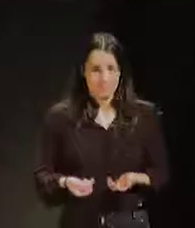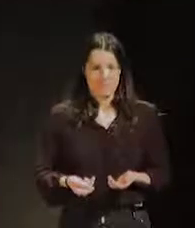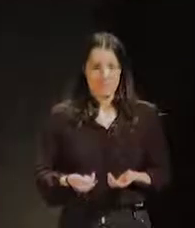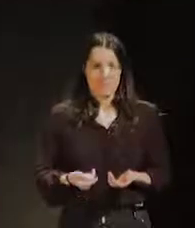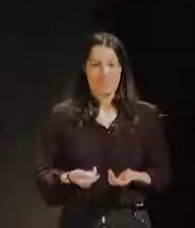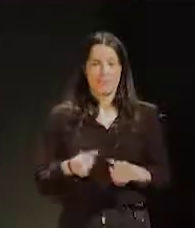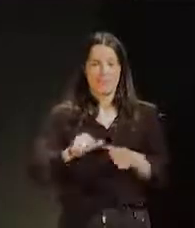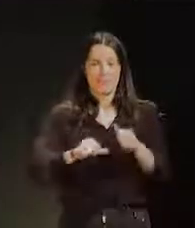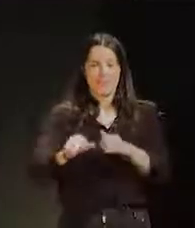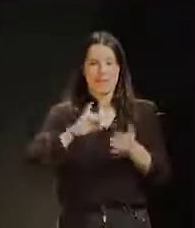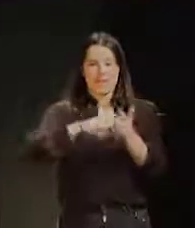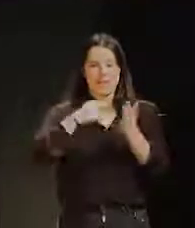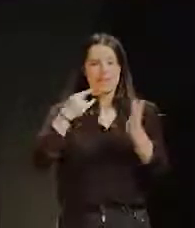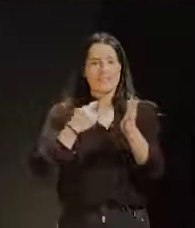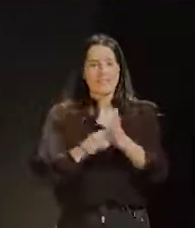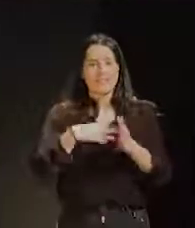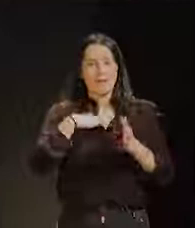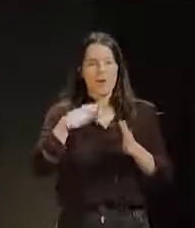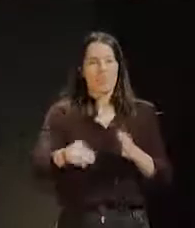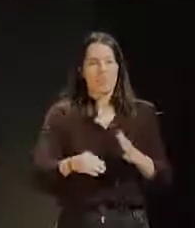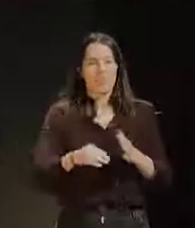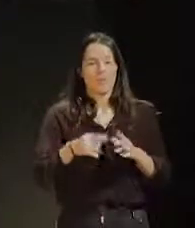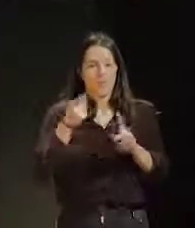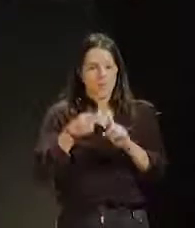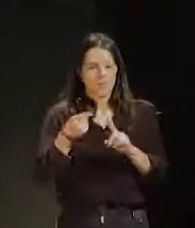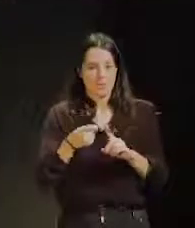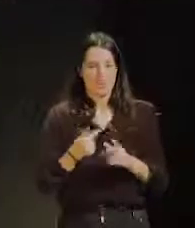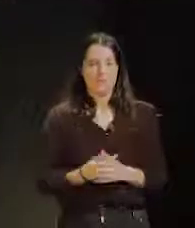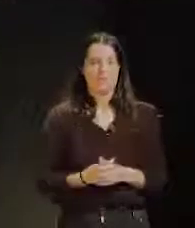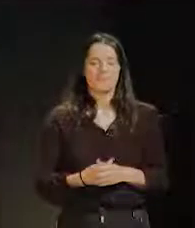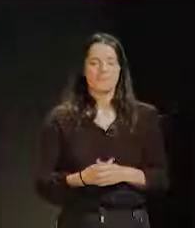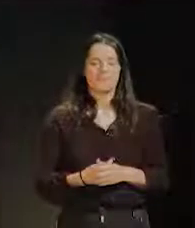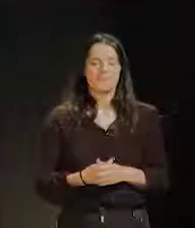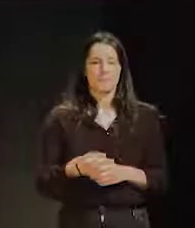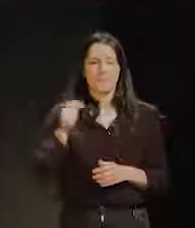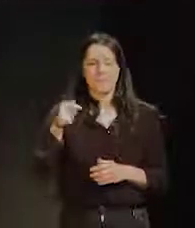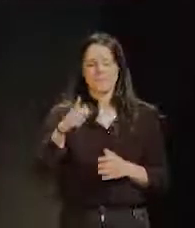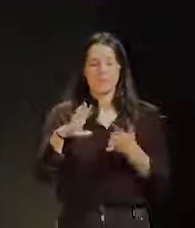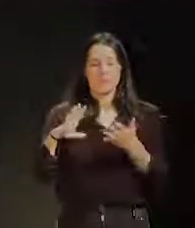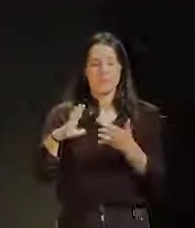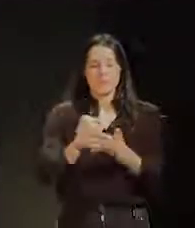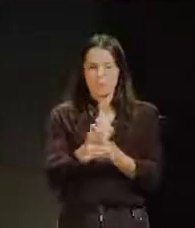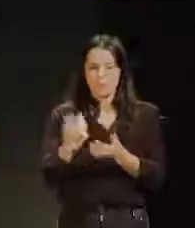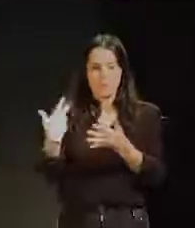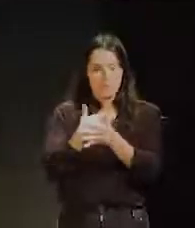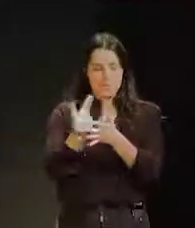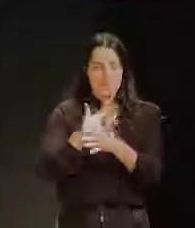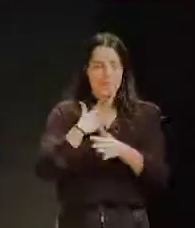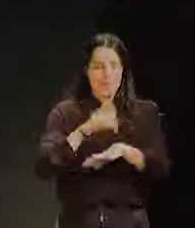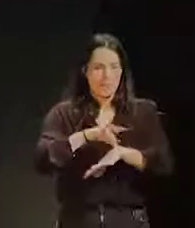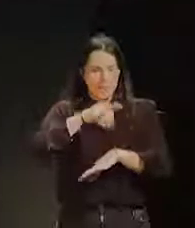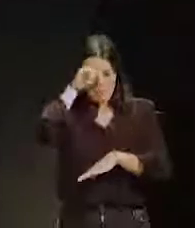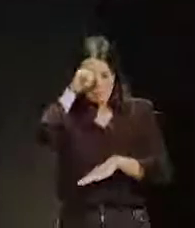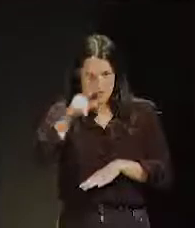bajo. Entonces, esa es la parte alemana. Pasé a una